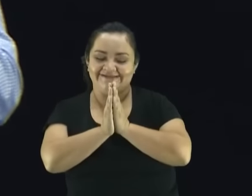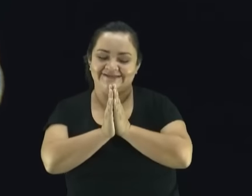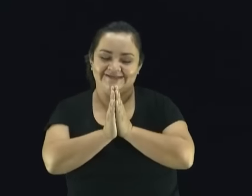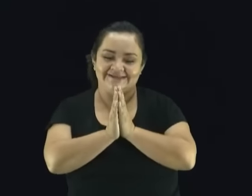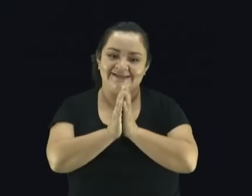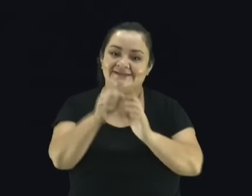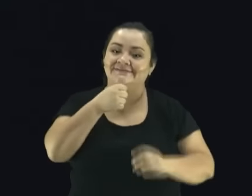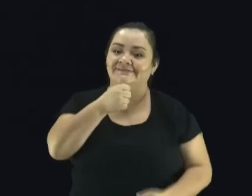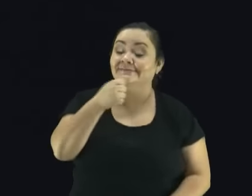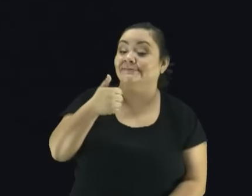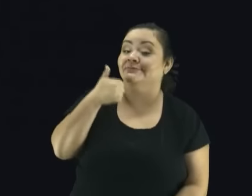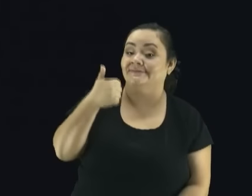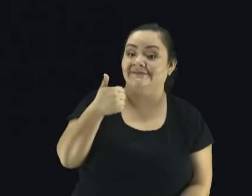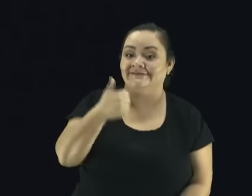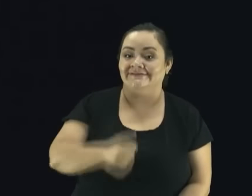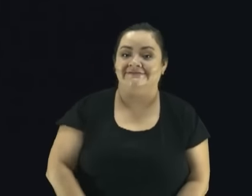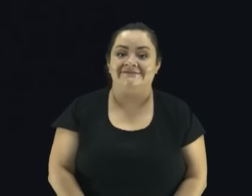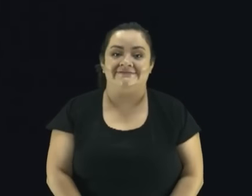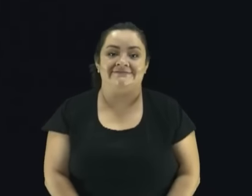gran noticia hermanito